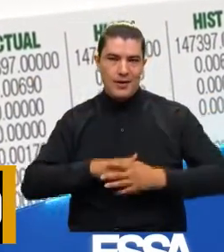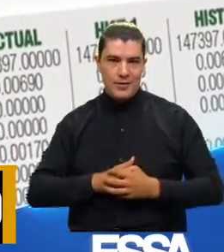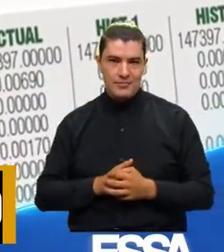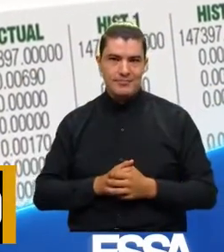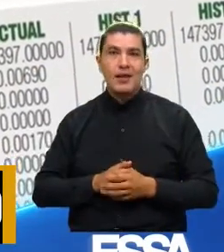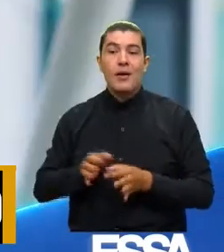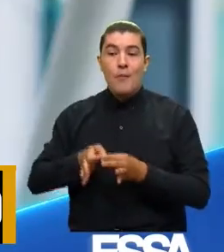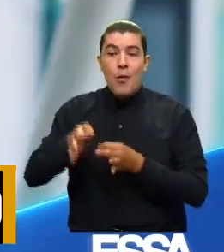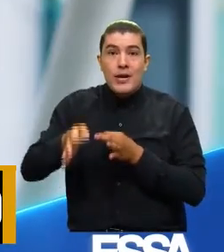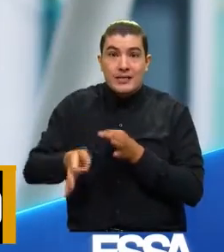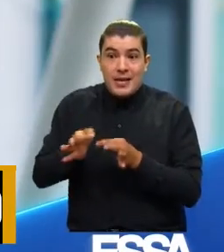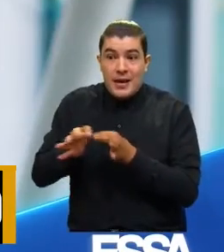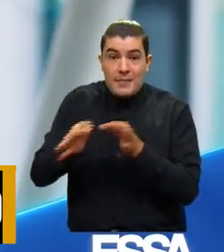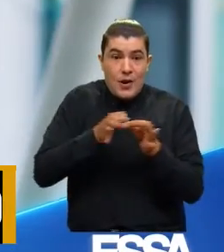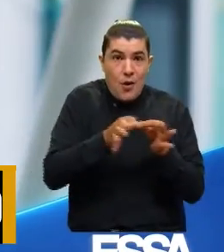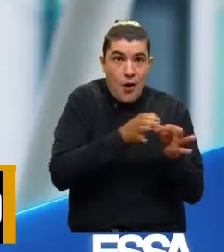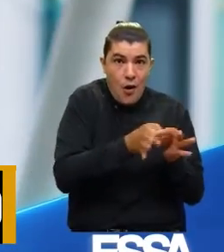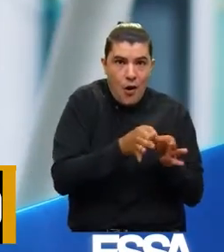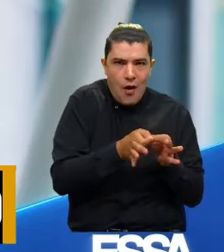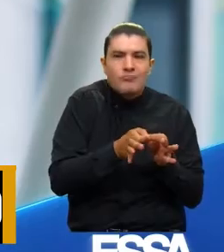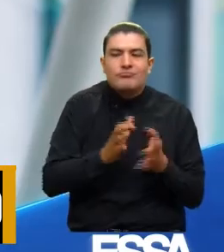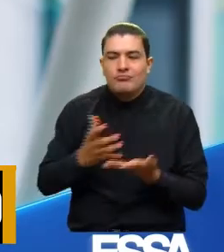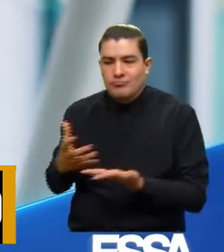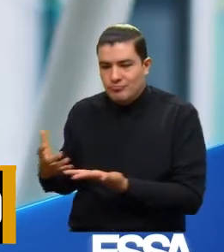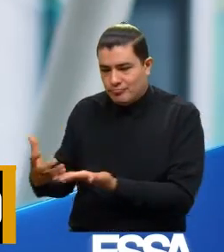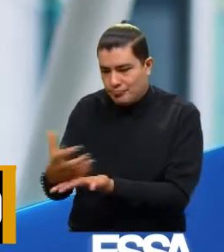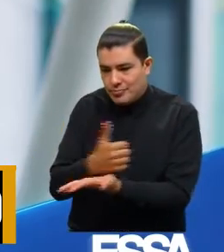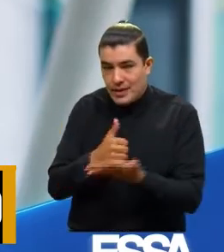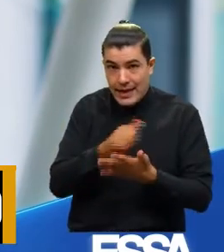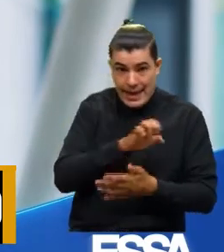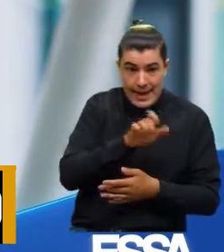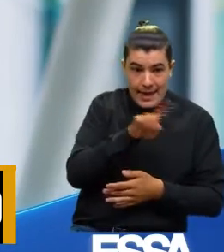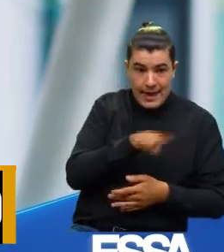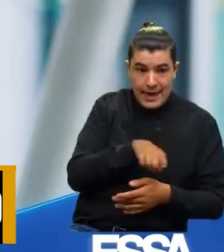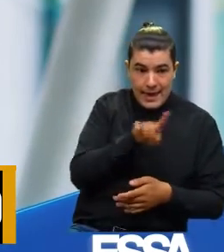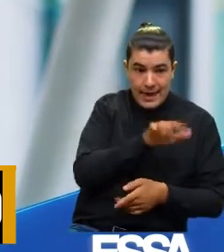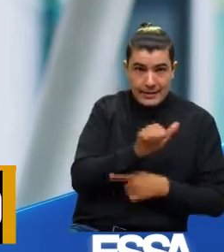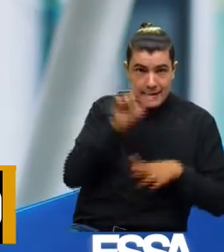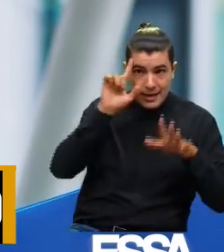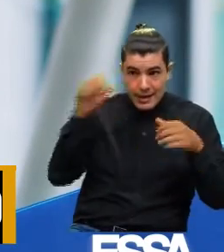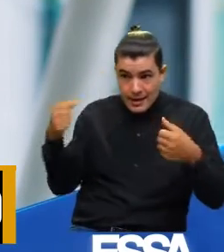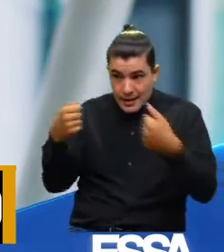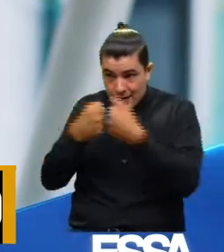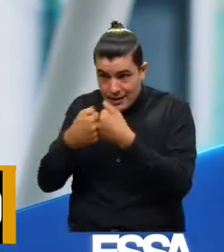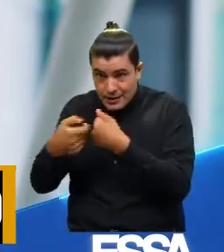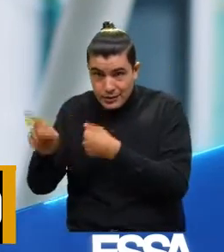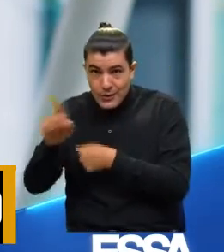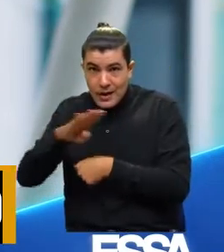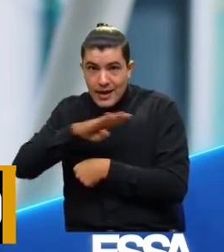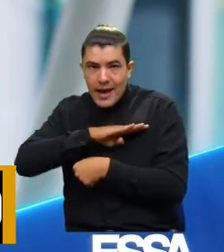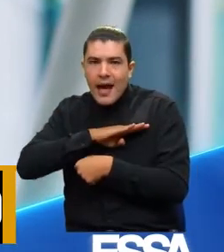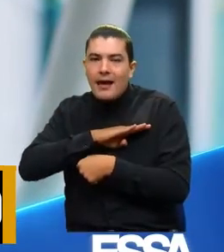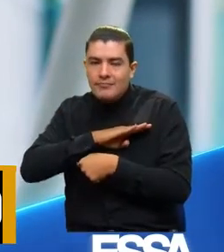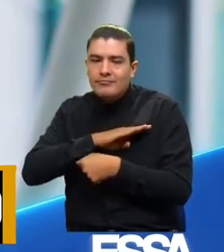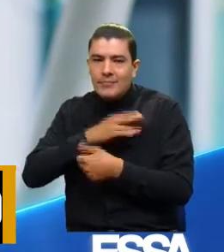los municipios y que esa, a través de un convenio, lo factura y lo recauda.